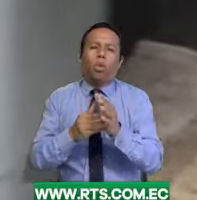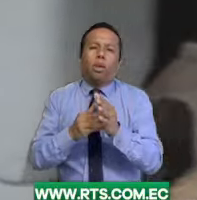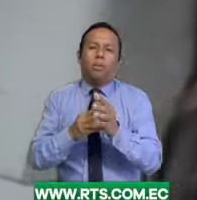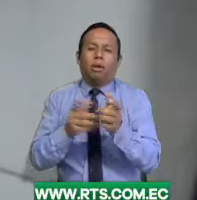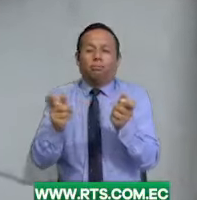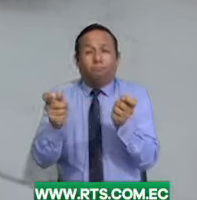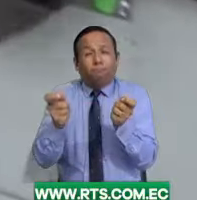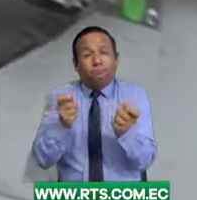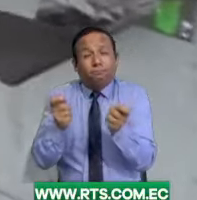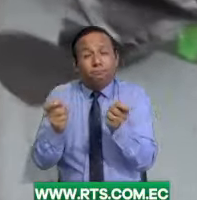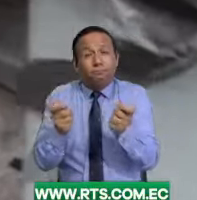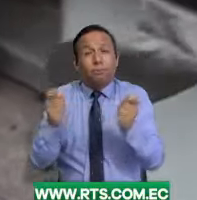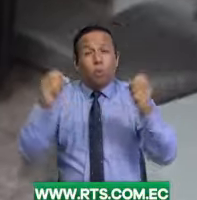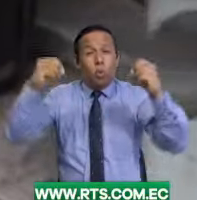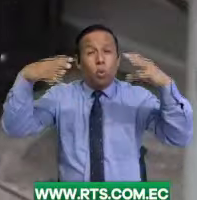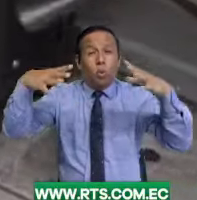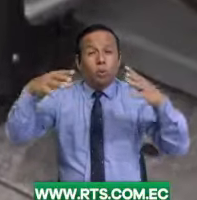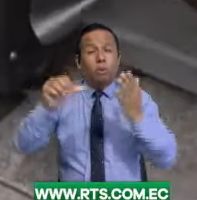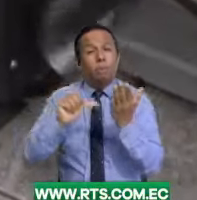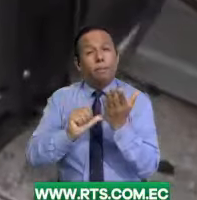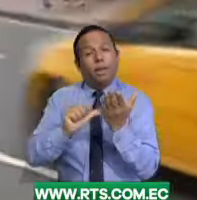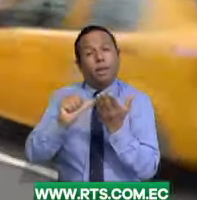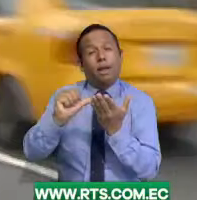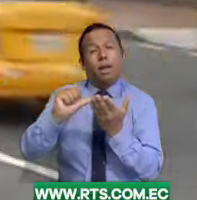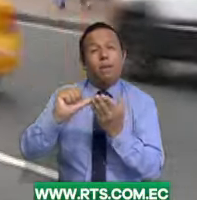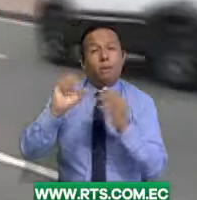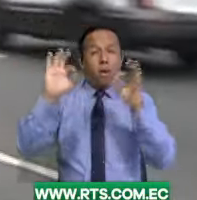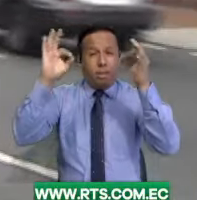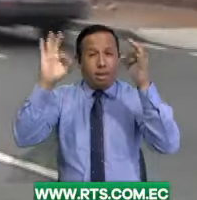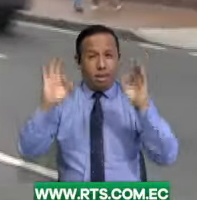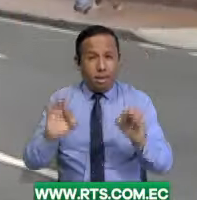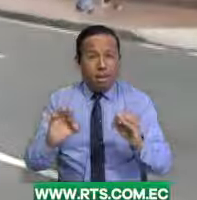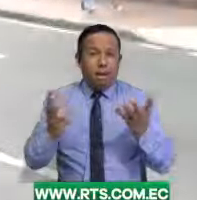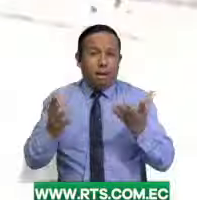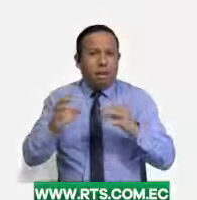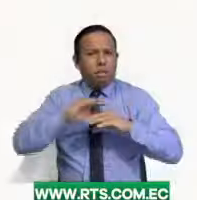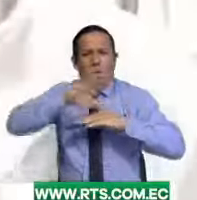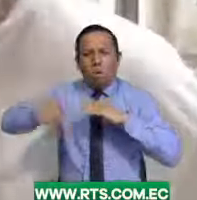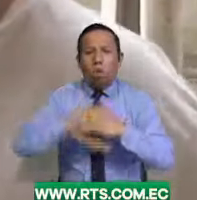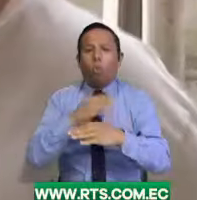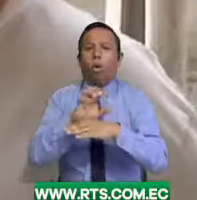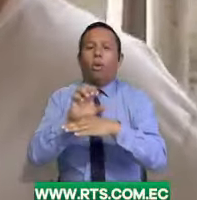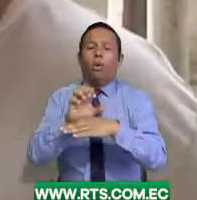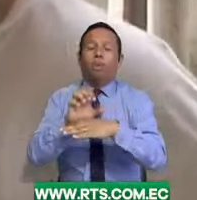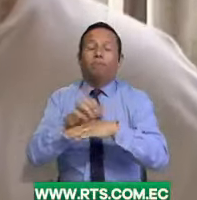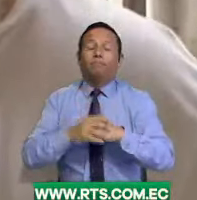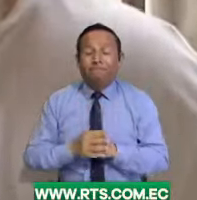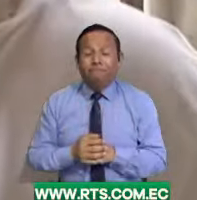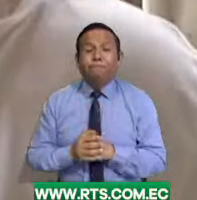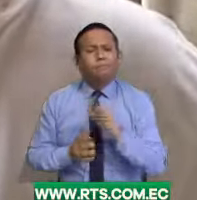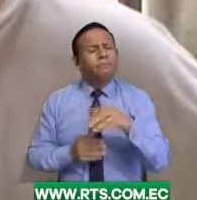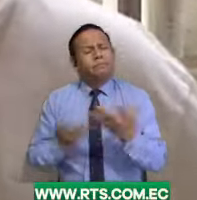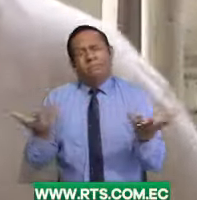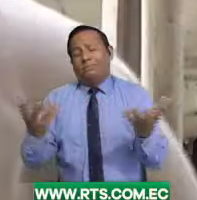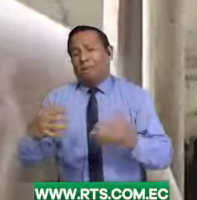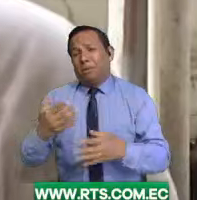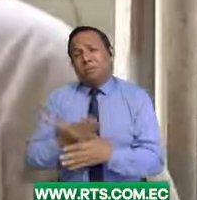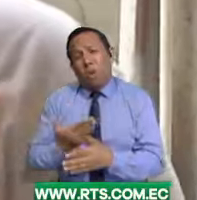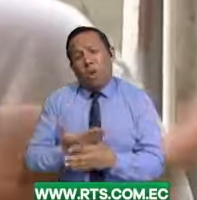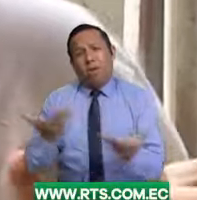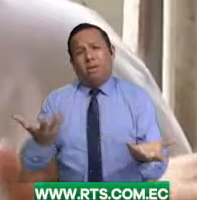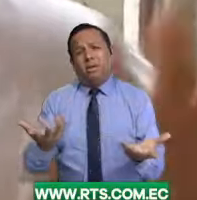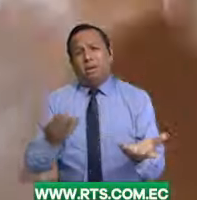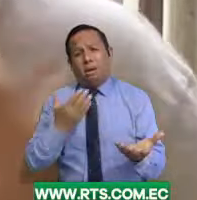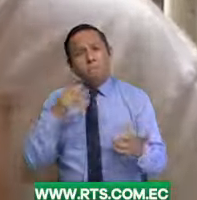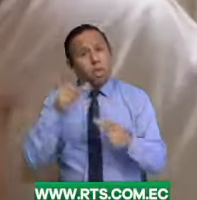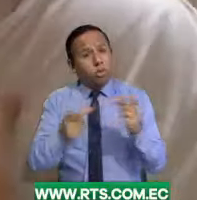racionamiento por parte del Ministerio de Energía y Minas a nivel nacional. Hoy es un poco incómodo también para los clientes